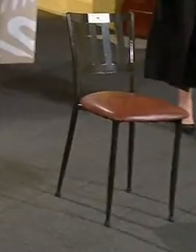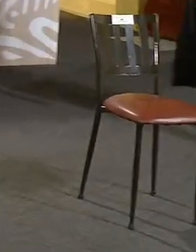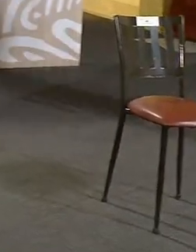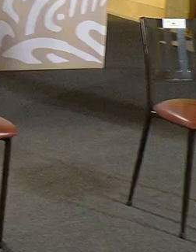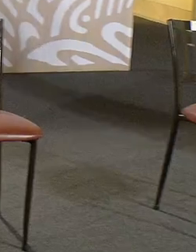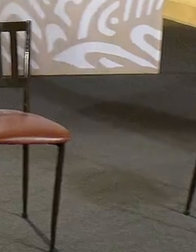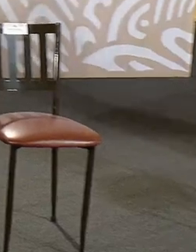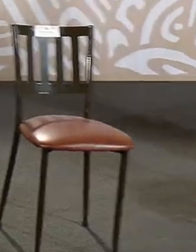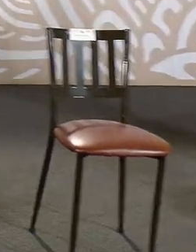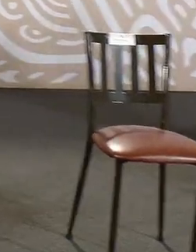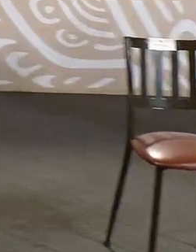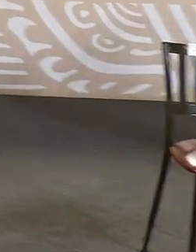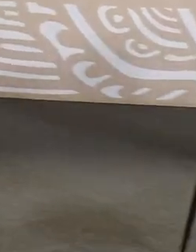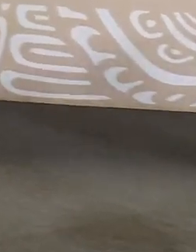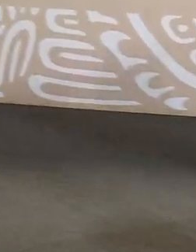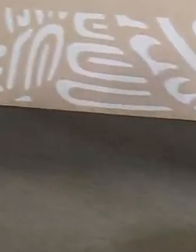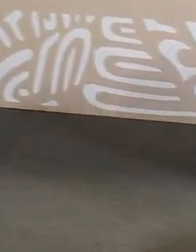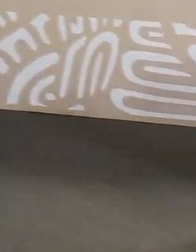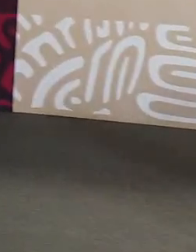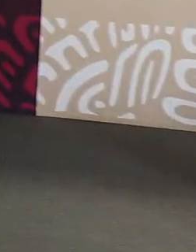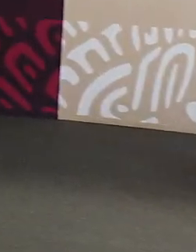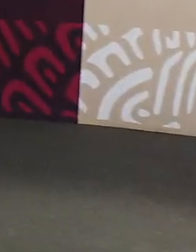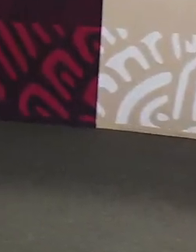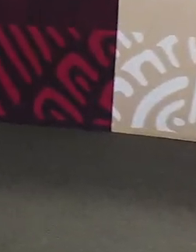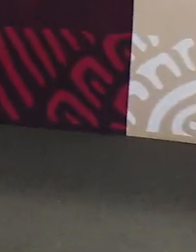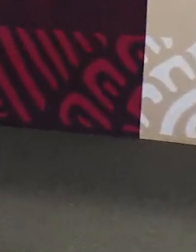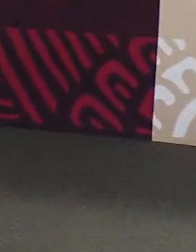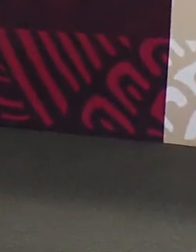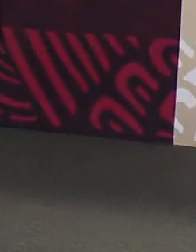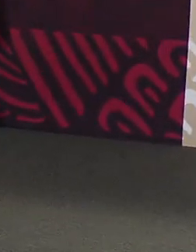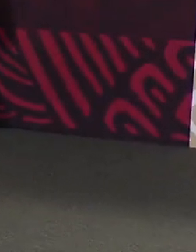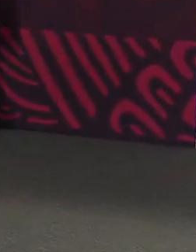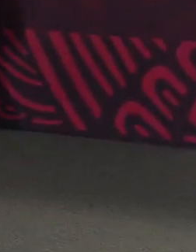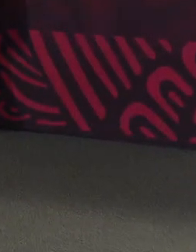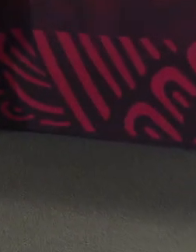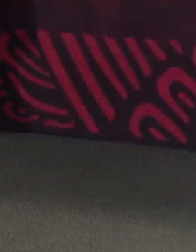¡Ánimo! Que lo que viene está mejor.